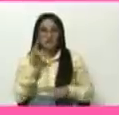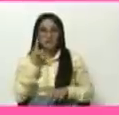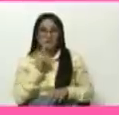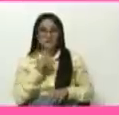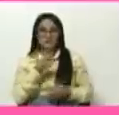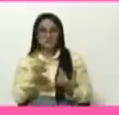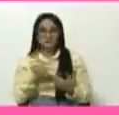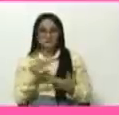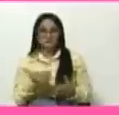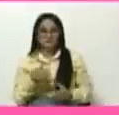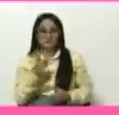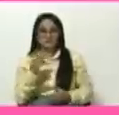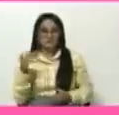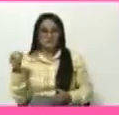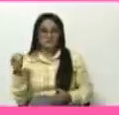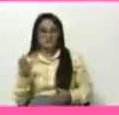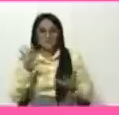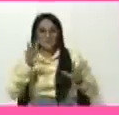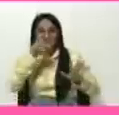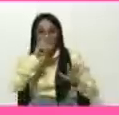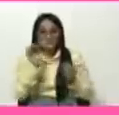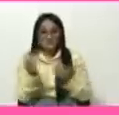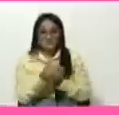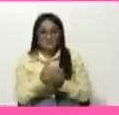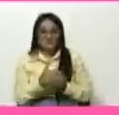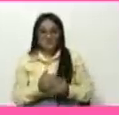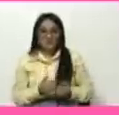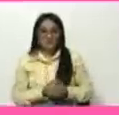revolucionario 210 años escondidos.